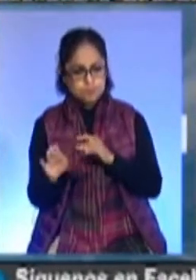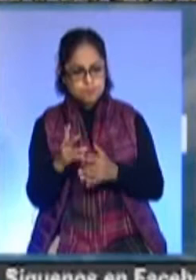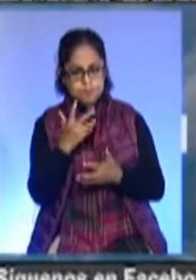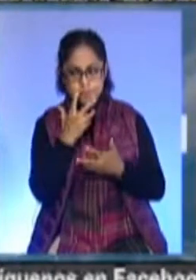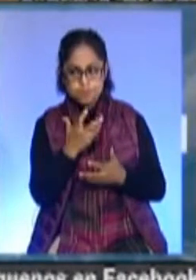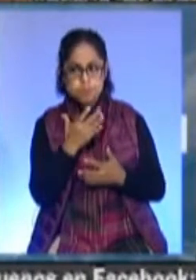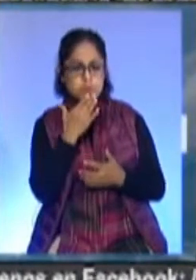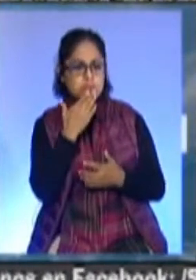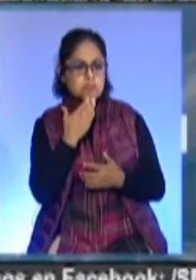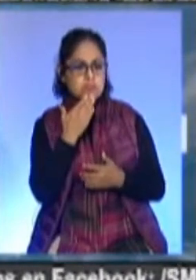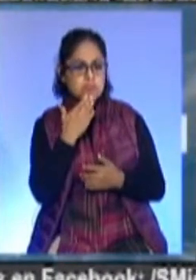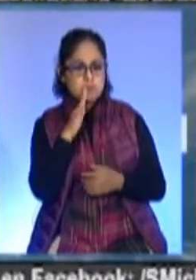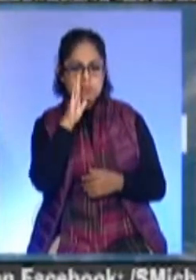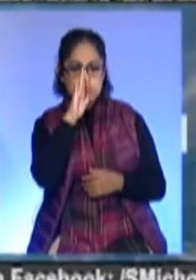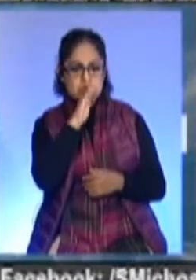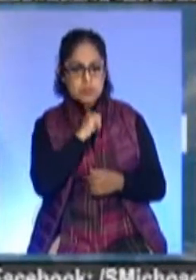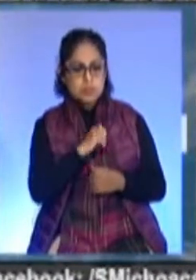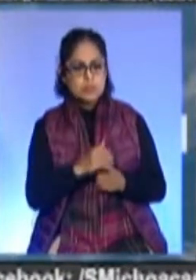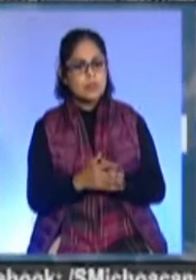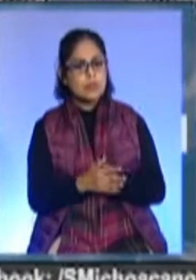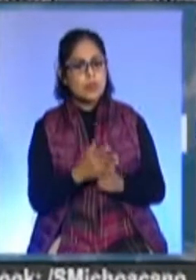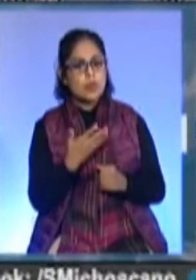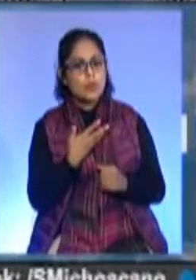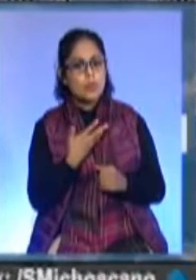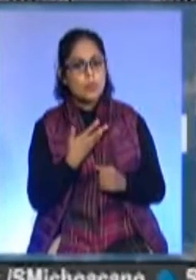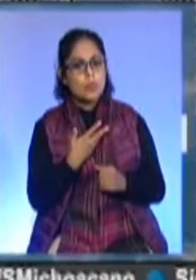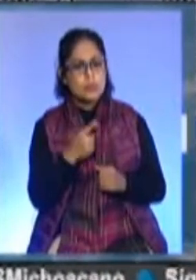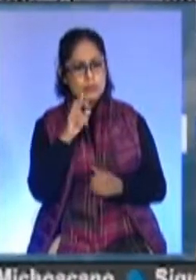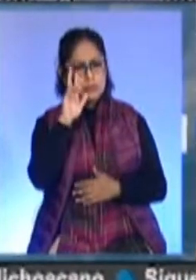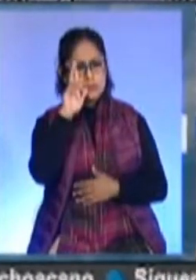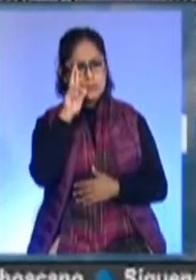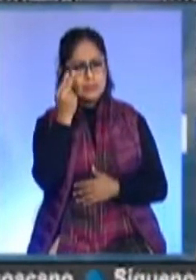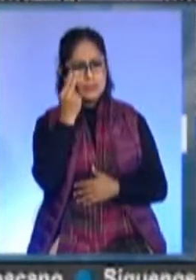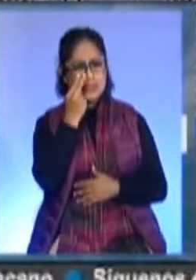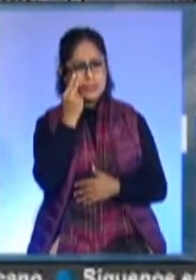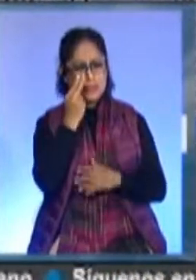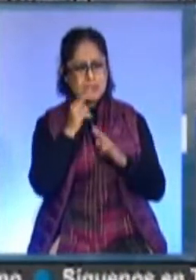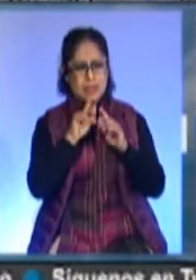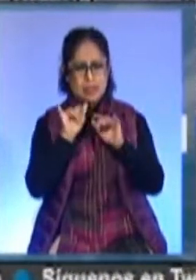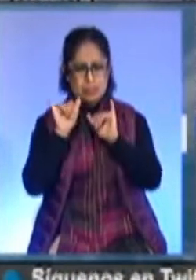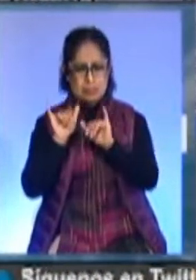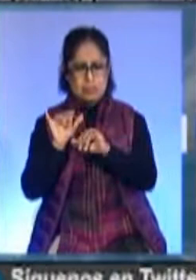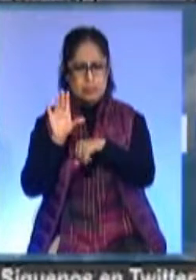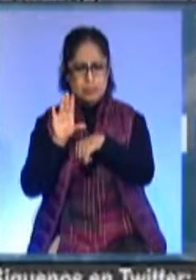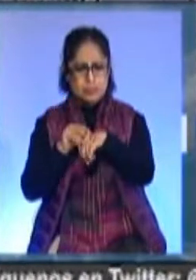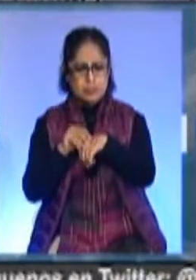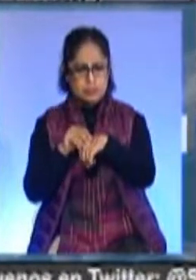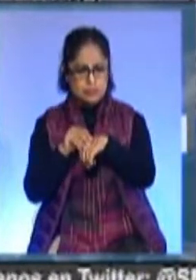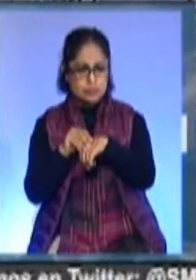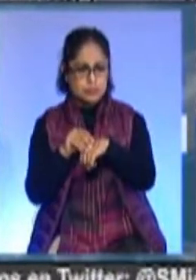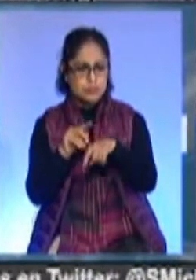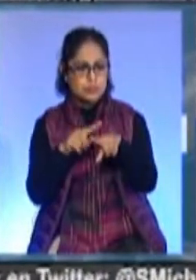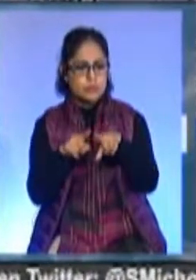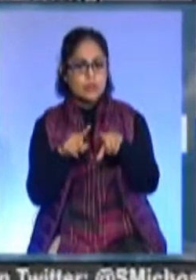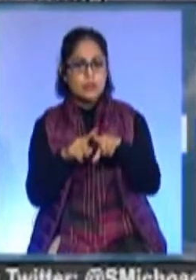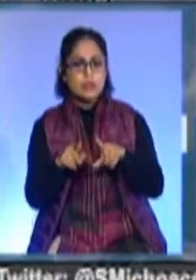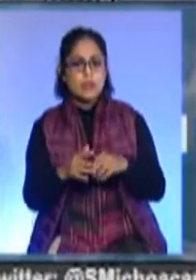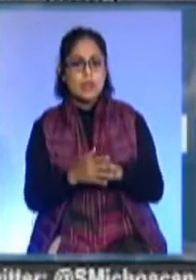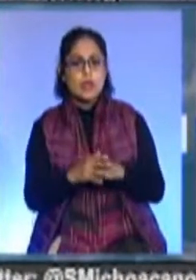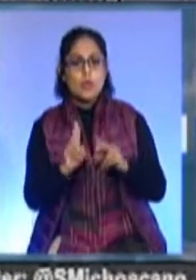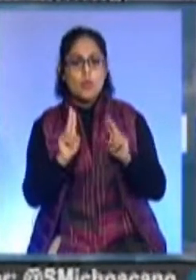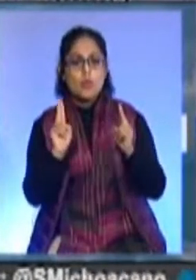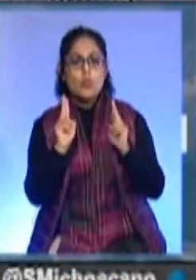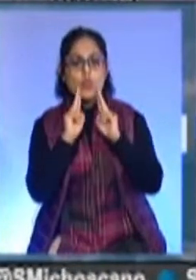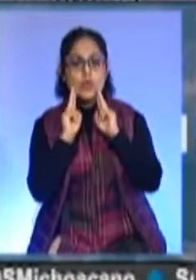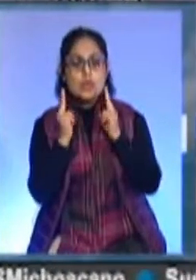forzada o que se encuentra en una situación de asilo político, porque también tenemos casos de este tipo. Esta información que nos entregan desde la Unidad